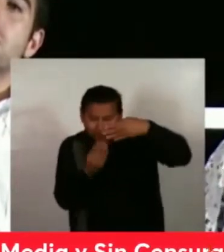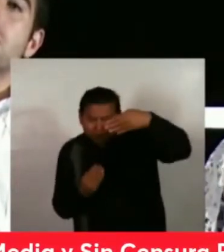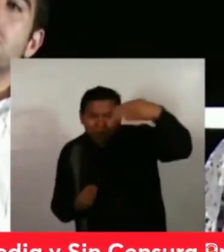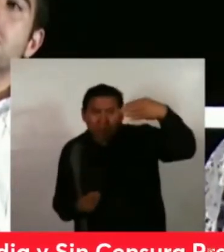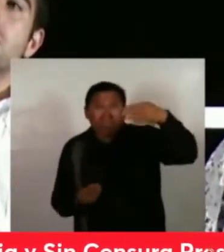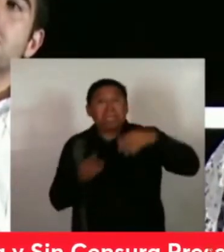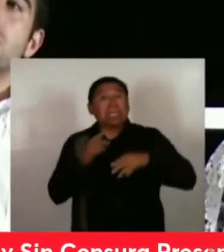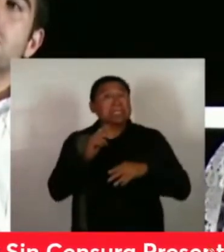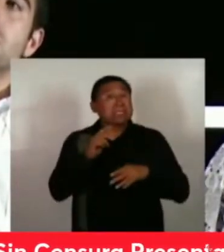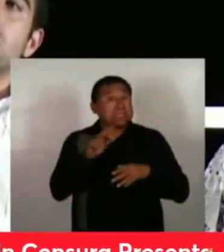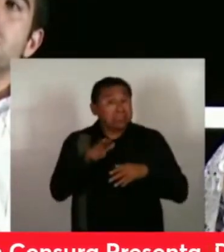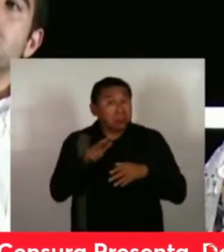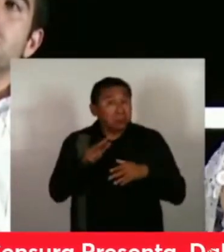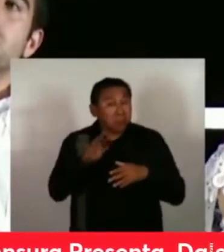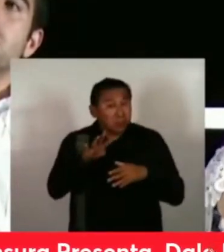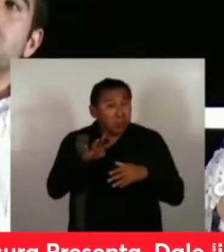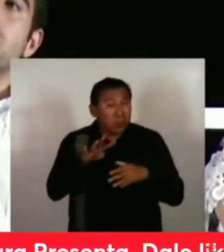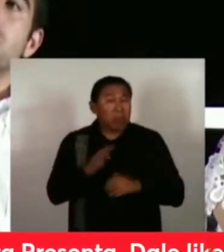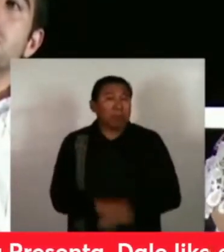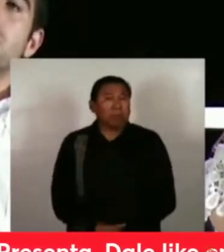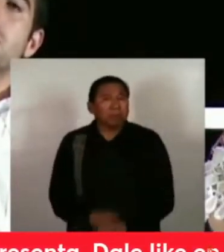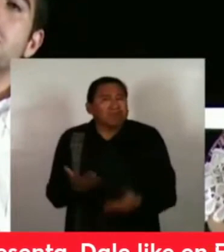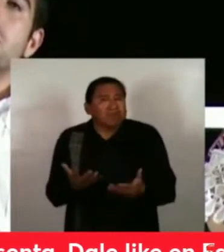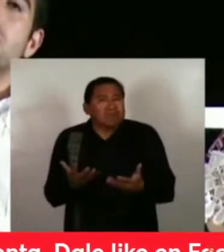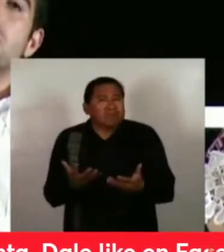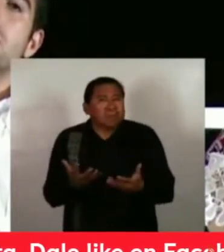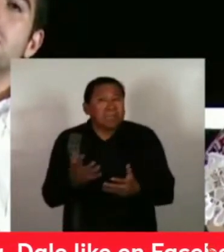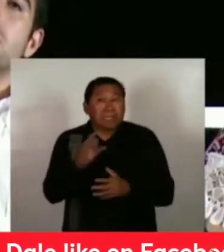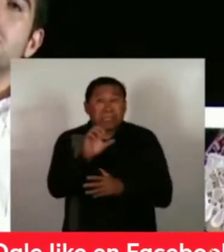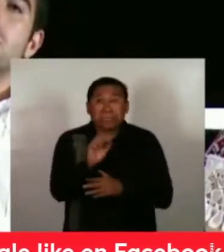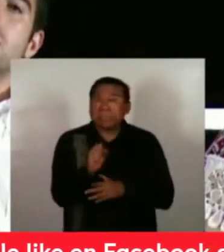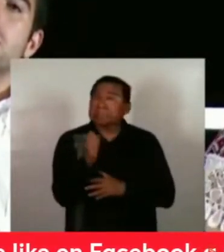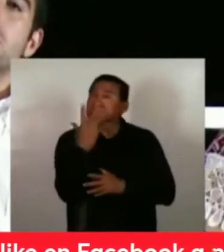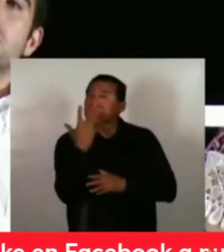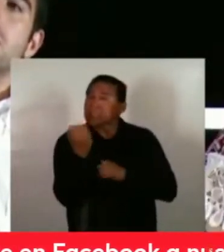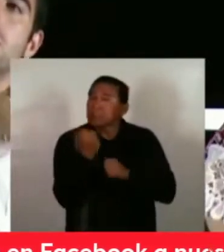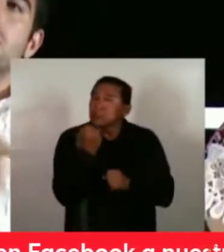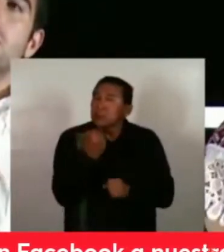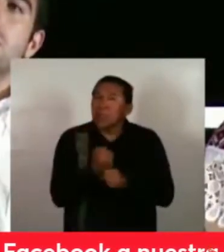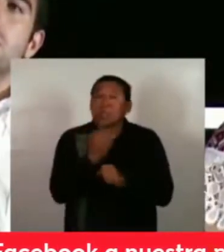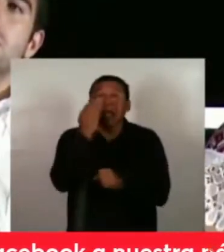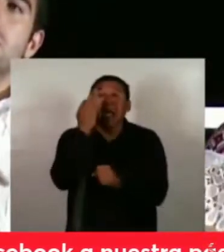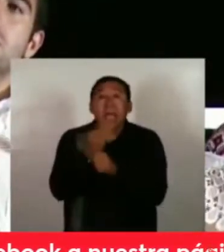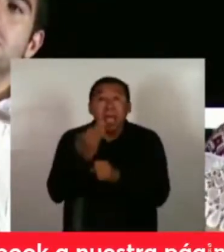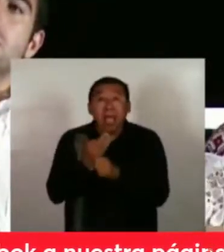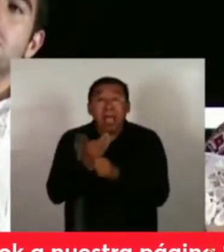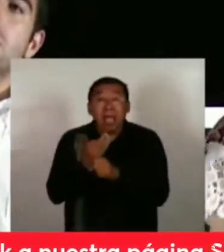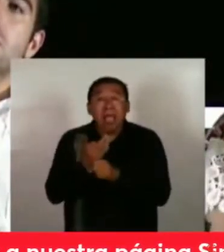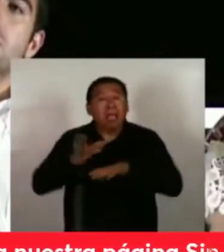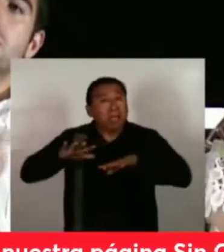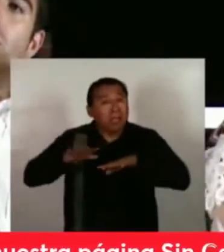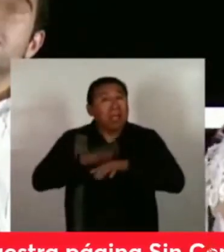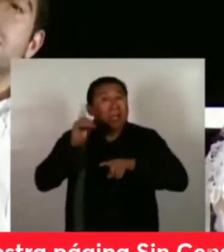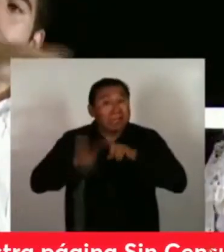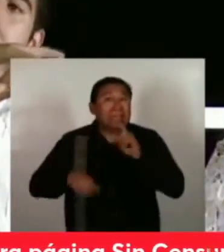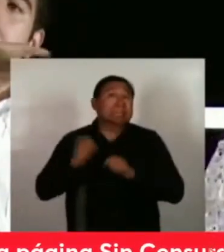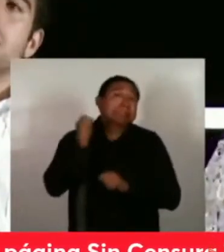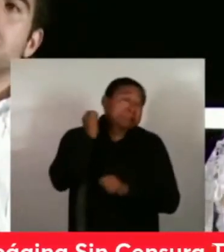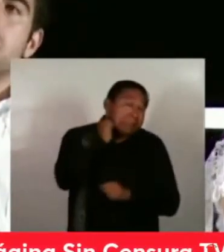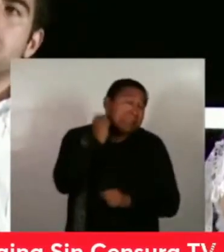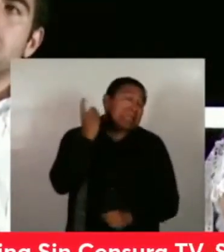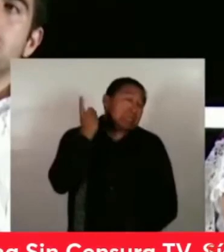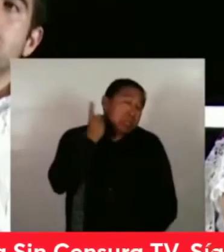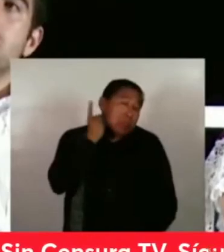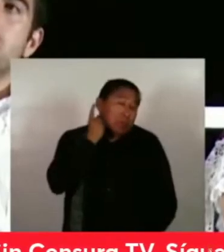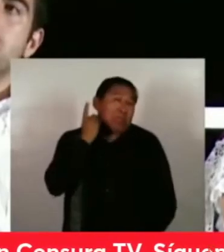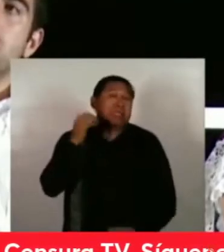19, pero luego llegó a los 65, pues ahora tenemos que votar por los senadores, por los